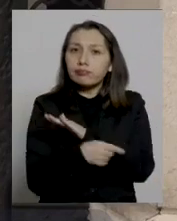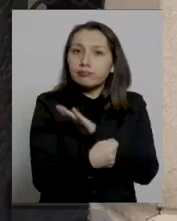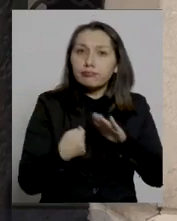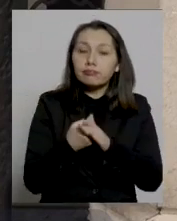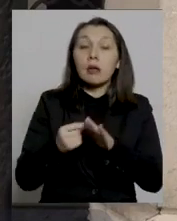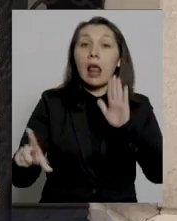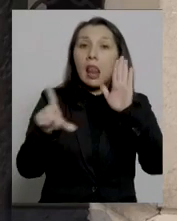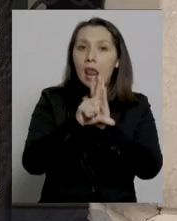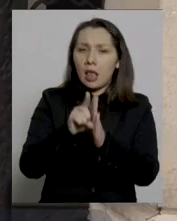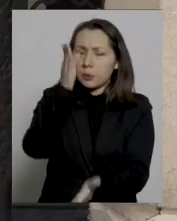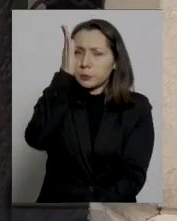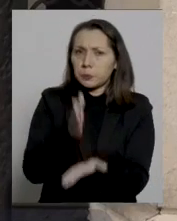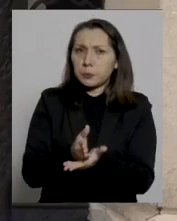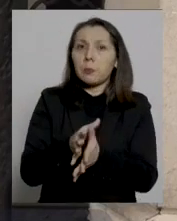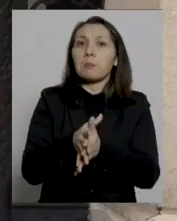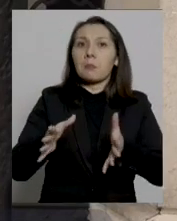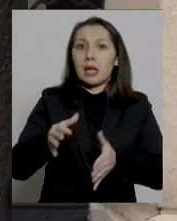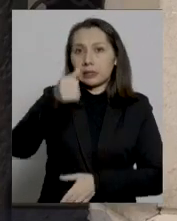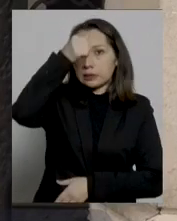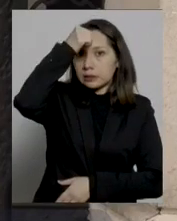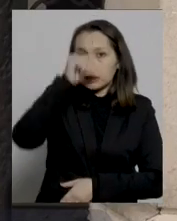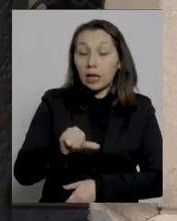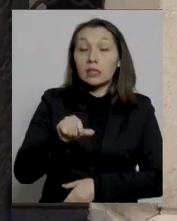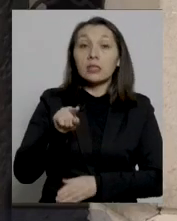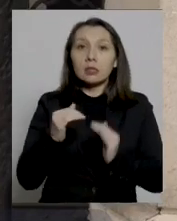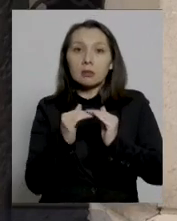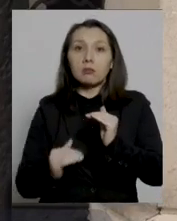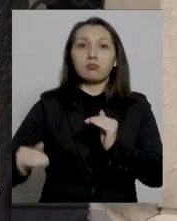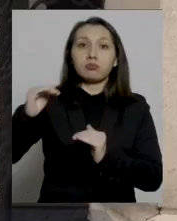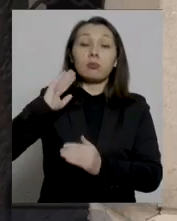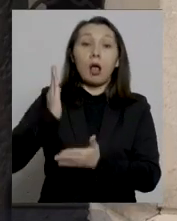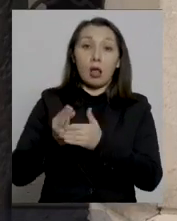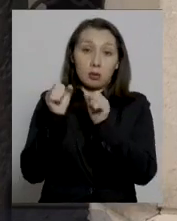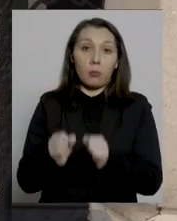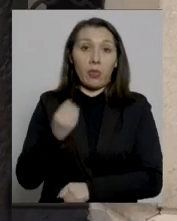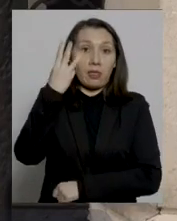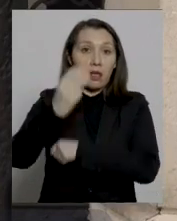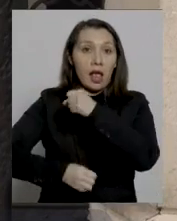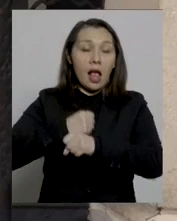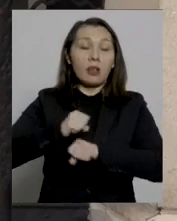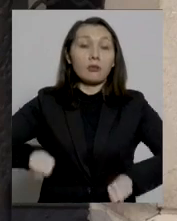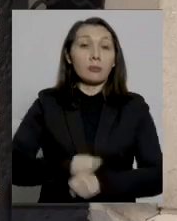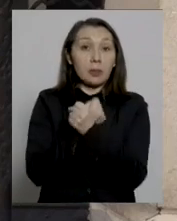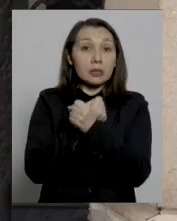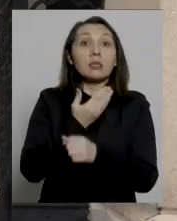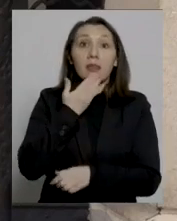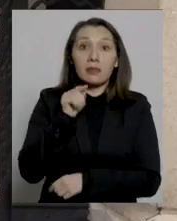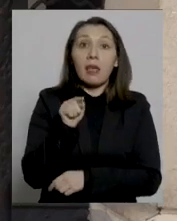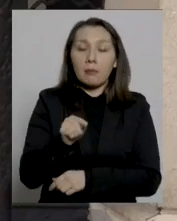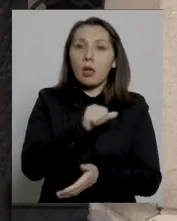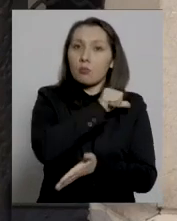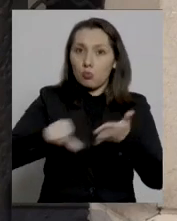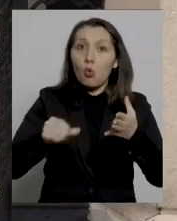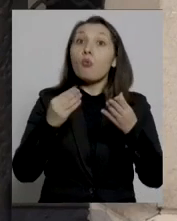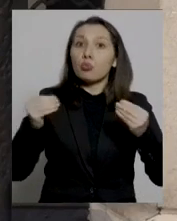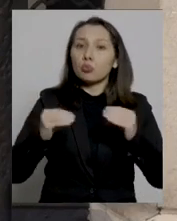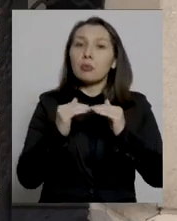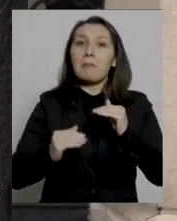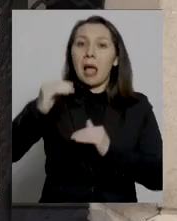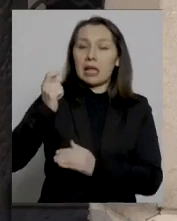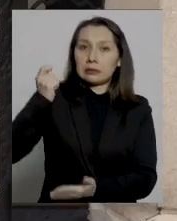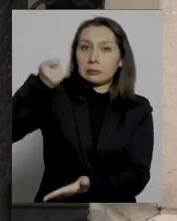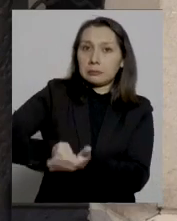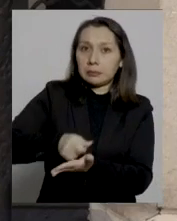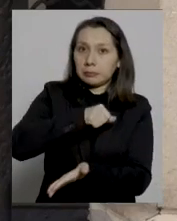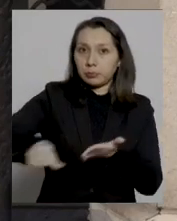que va a endurecer las penas, que va a hacer que estas suban hasta 3 años de cárcel que también va a incorporar multas muchísimo mayores